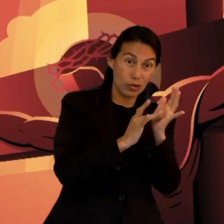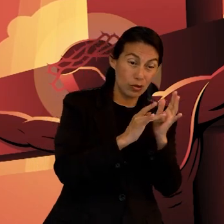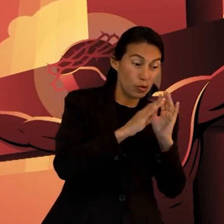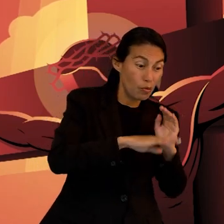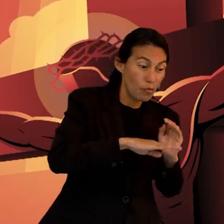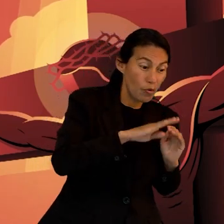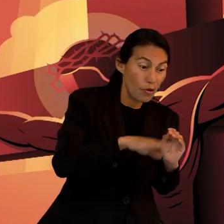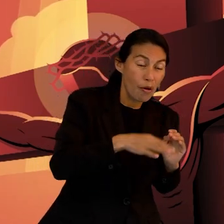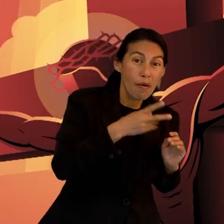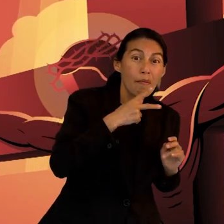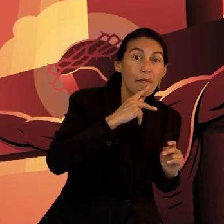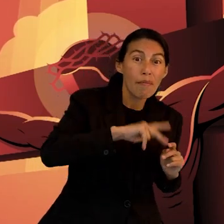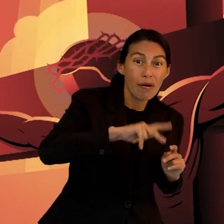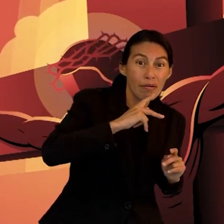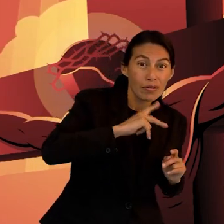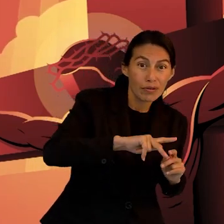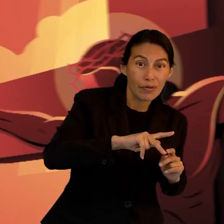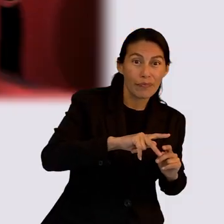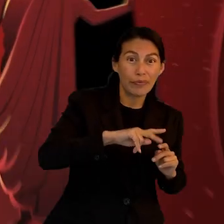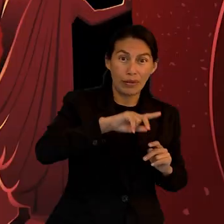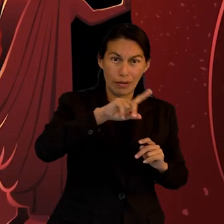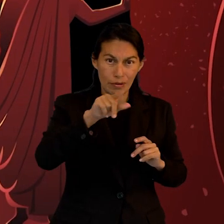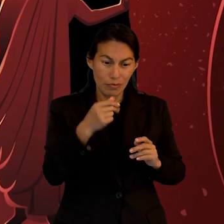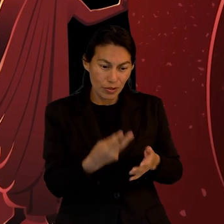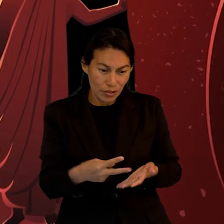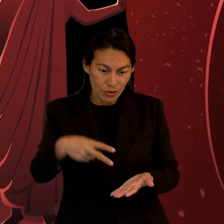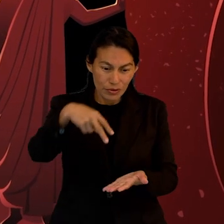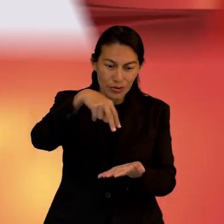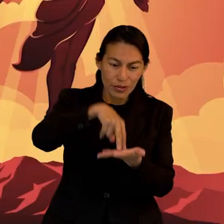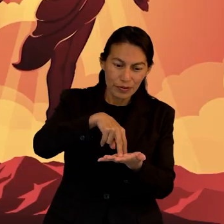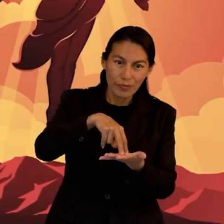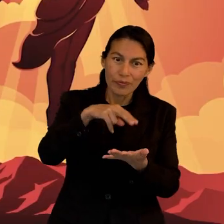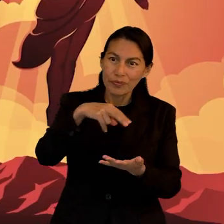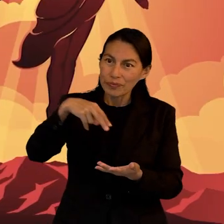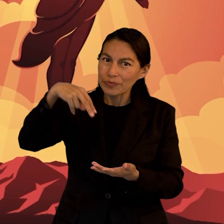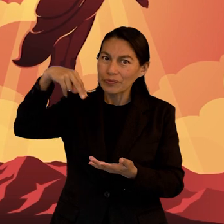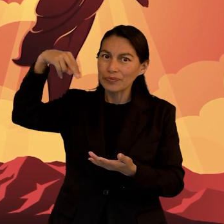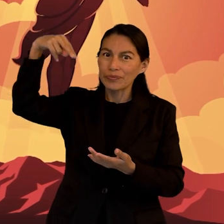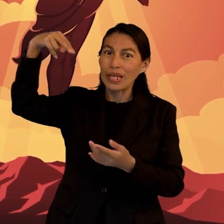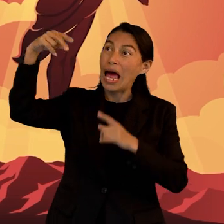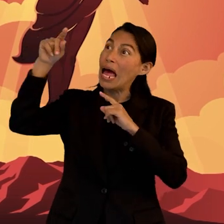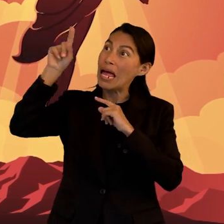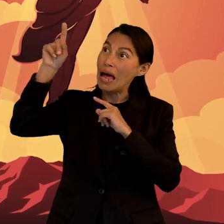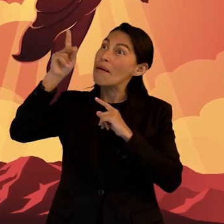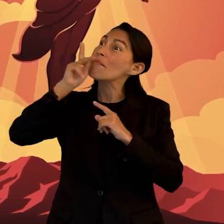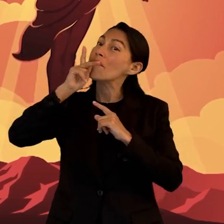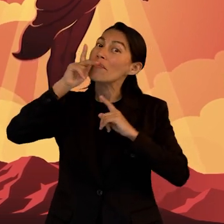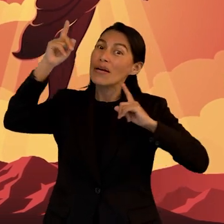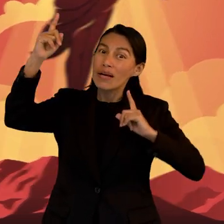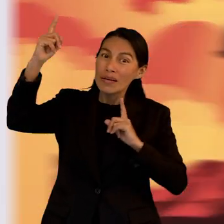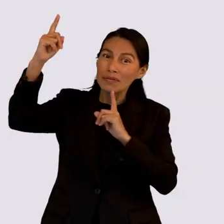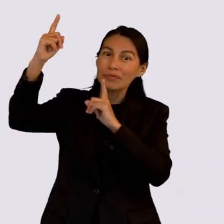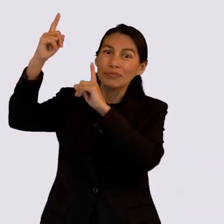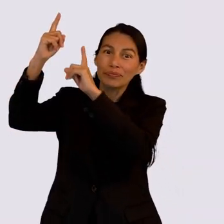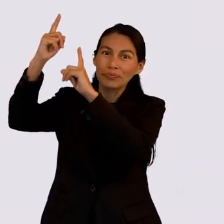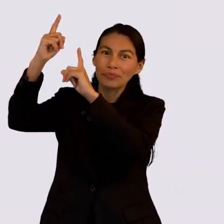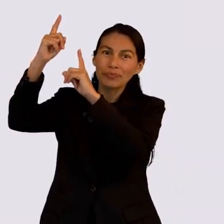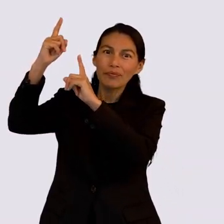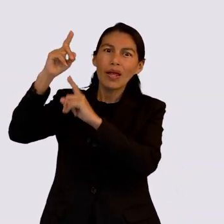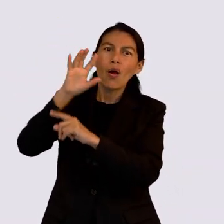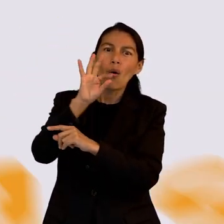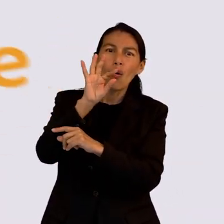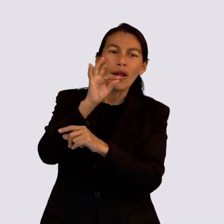murió en la paz que luego después de su resurrección ascendió inicialmente al padre cristo